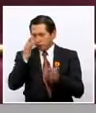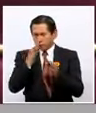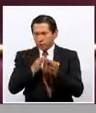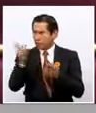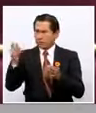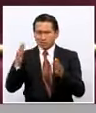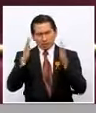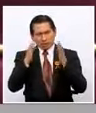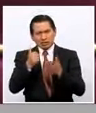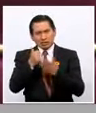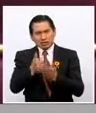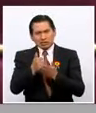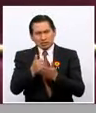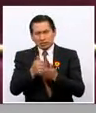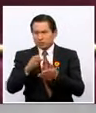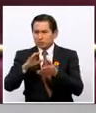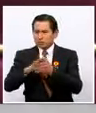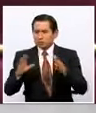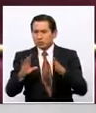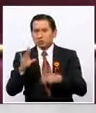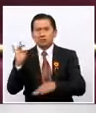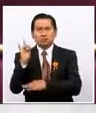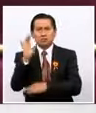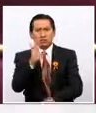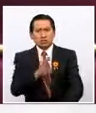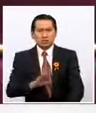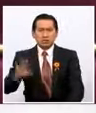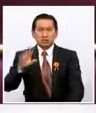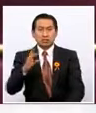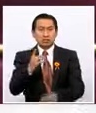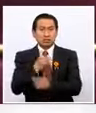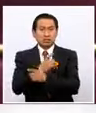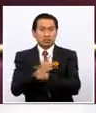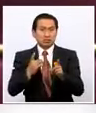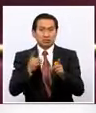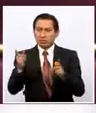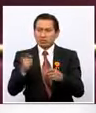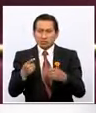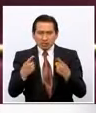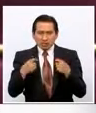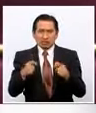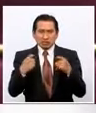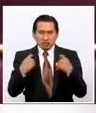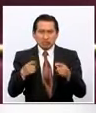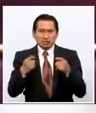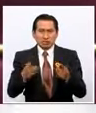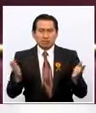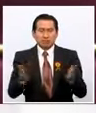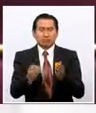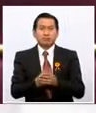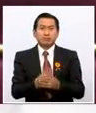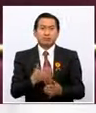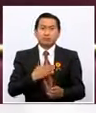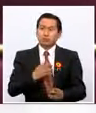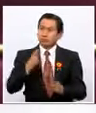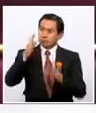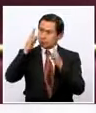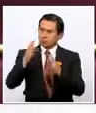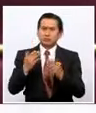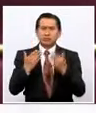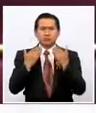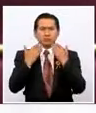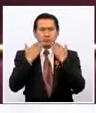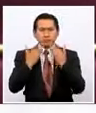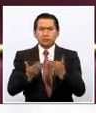para lograr la pacificación y la democracia en nuestro país mi homenaje y mi agradecimiento